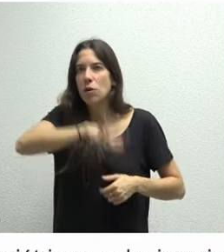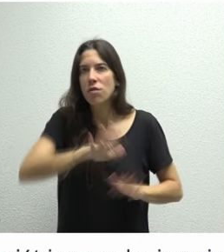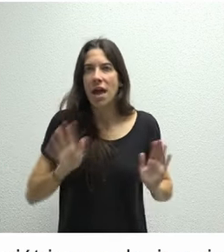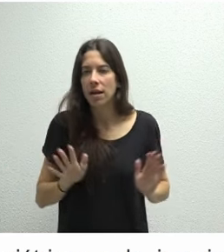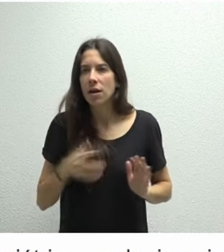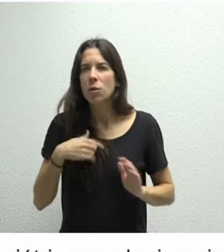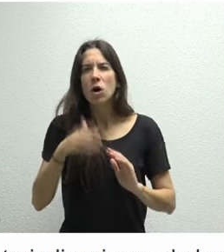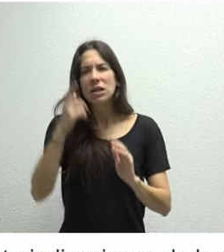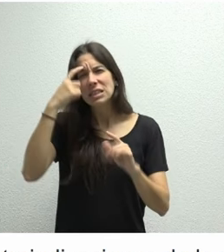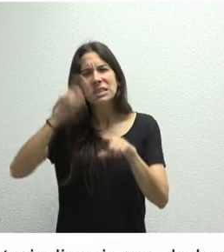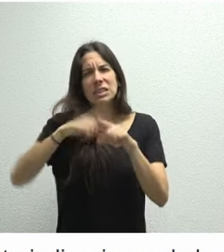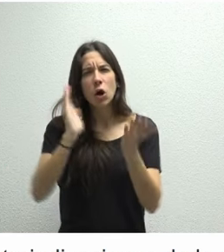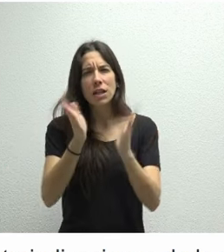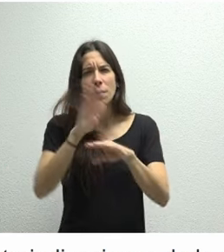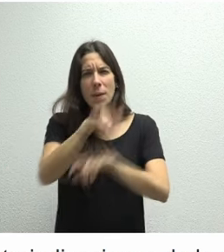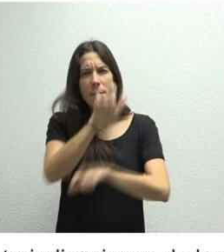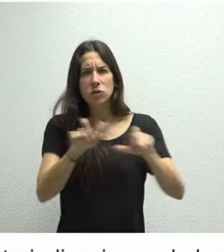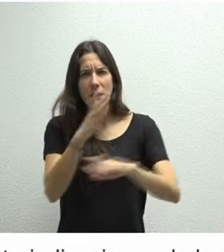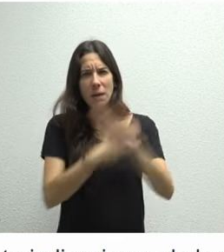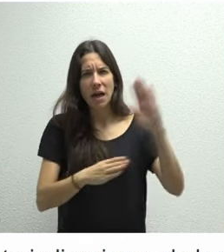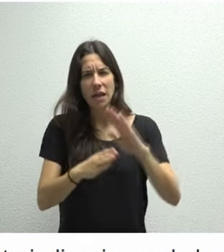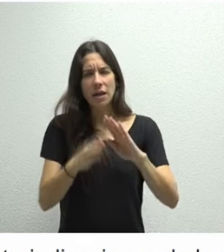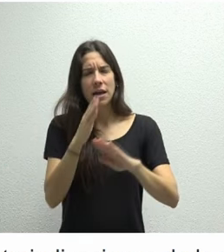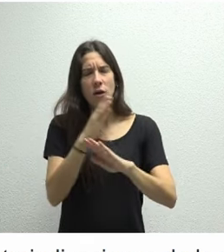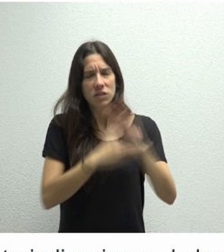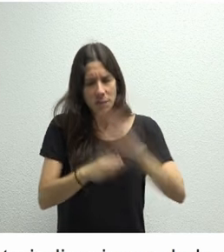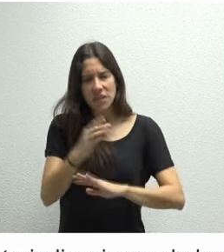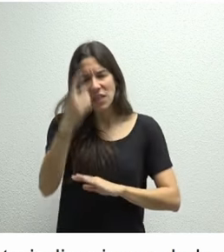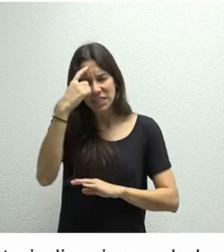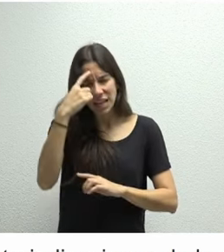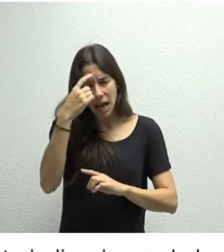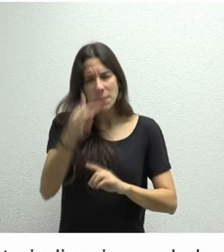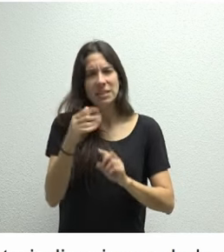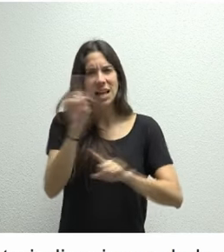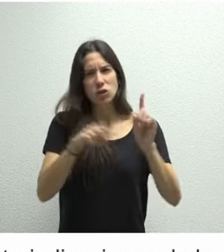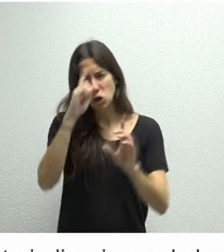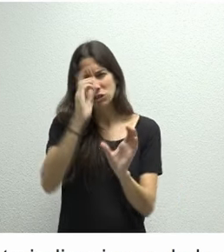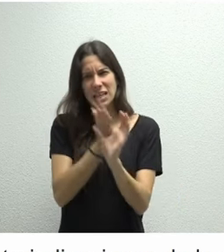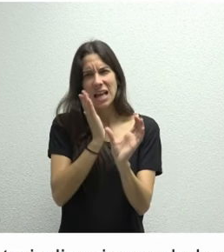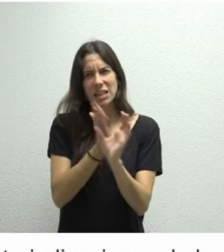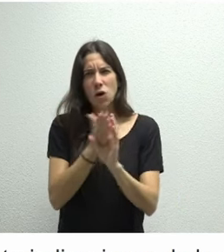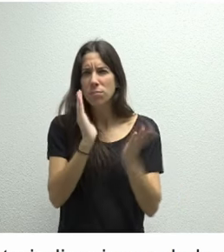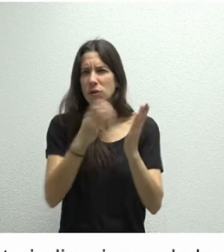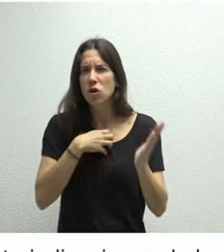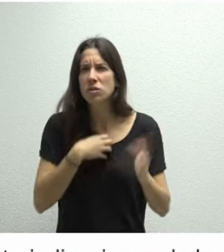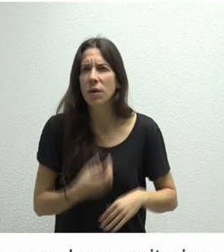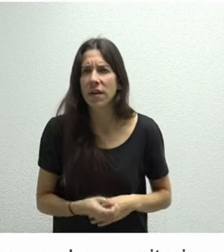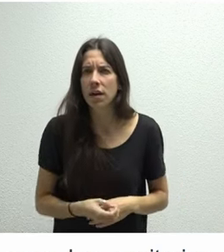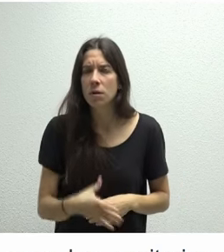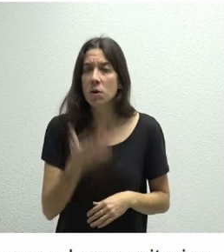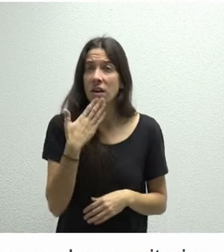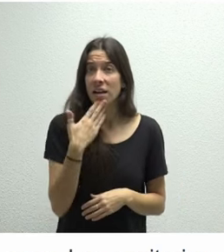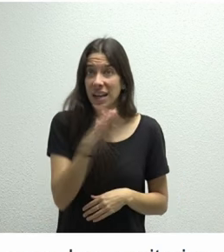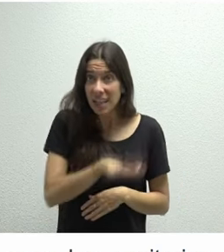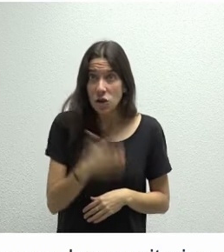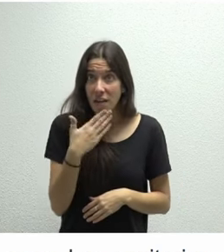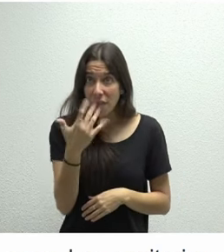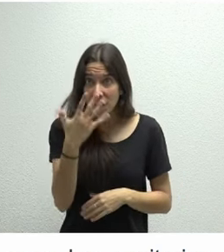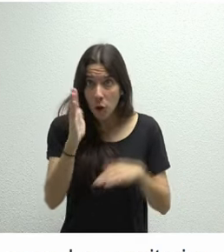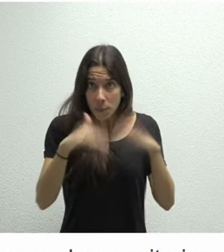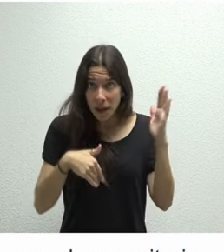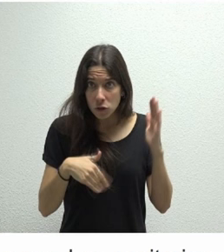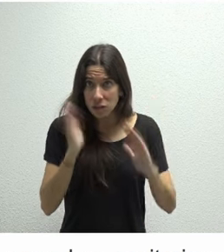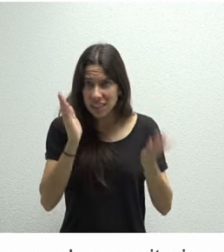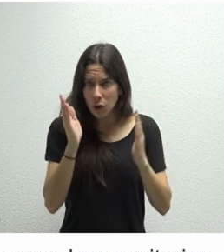para los pacientes con discapacidad psíquica y trastorno psiquiátrico es que no hacemos psicoterapia en los niños menores de 5 años es que no